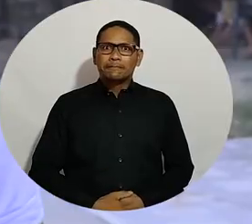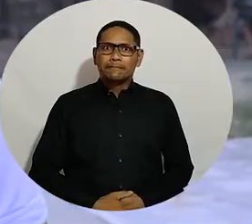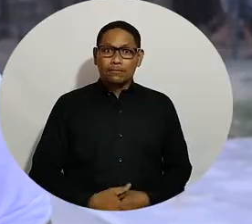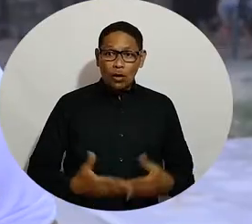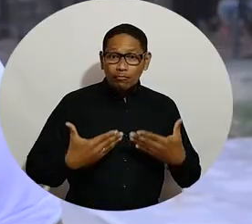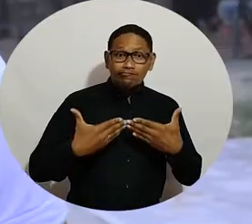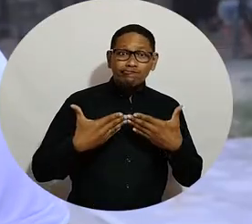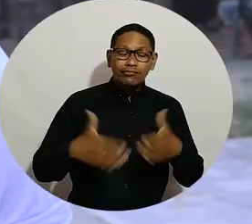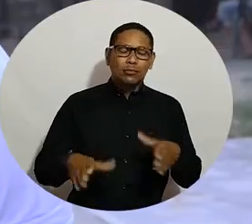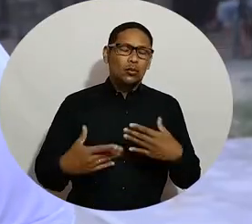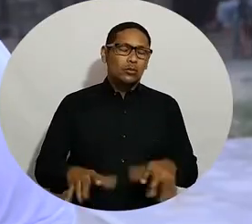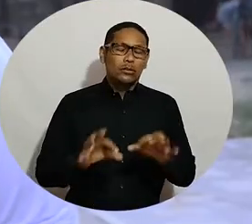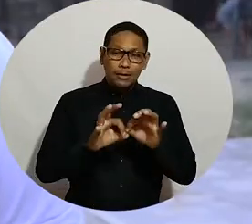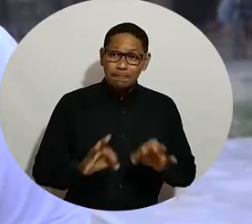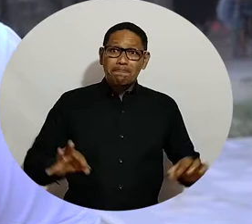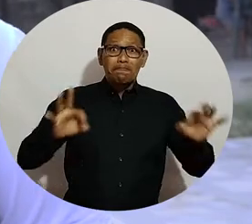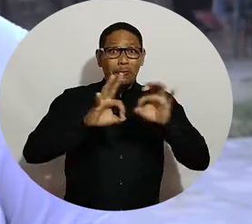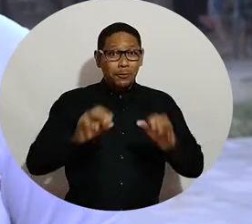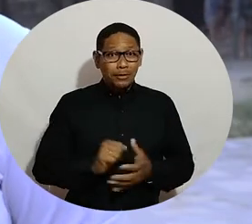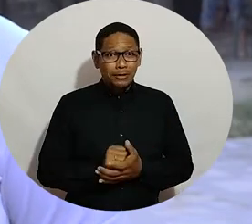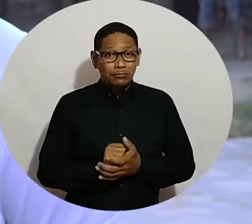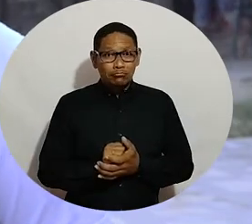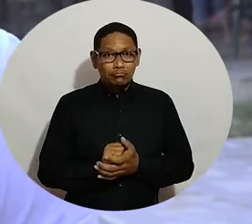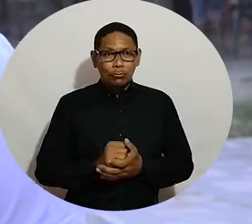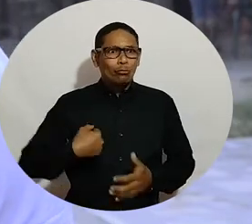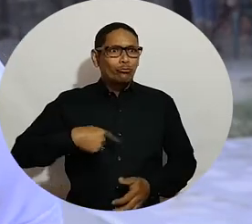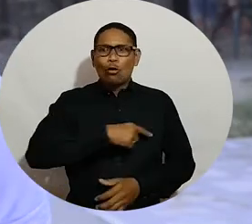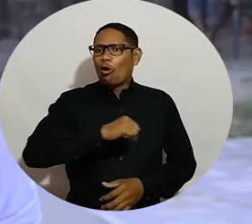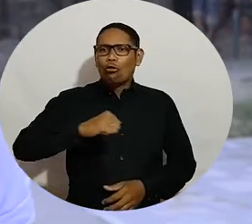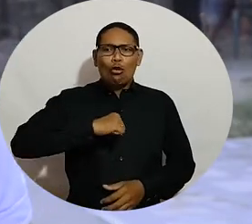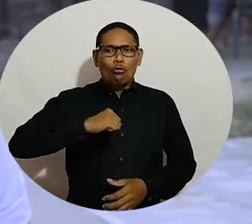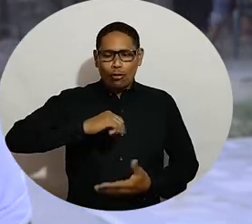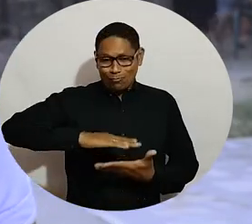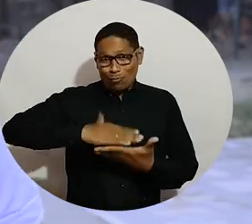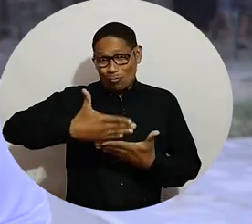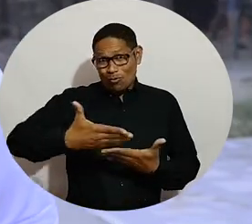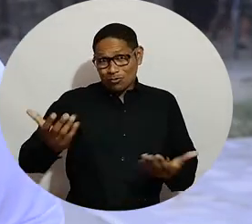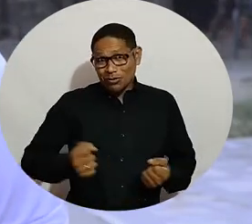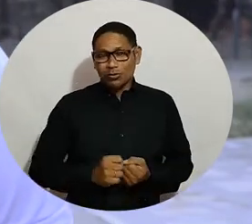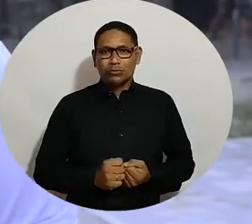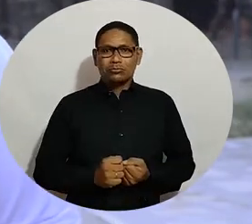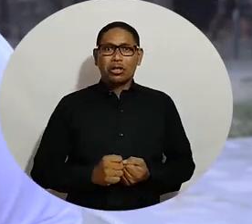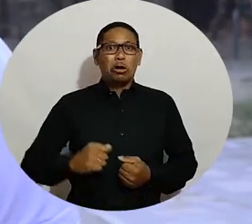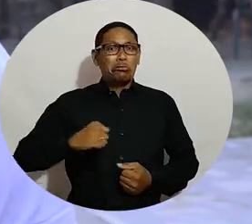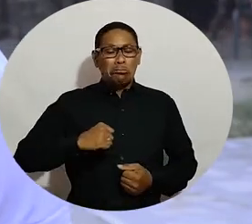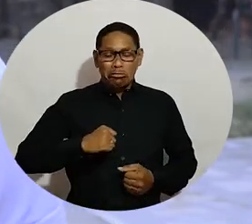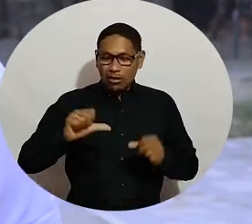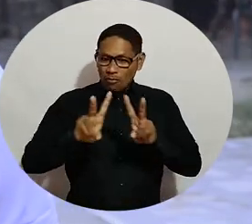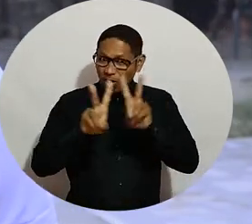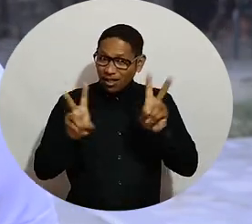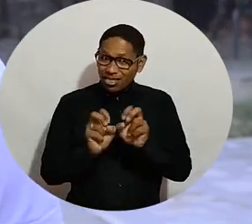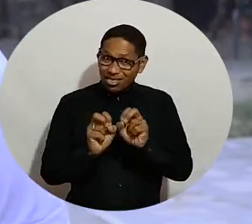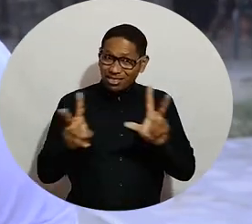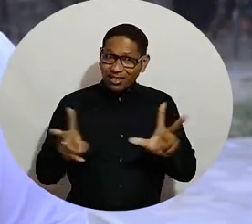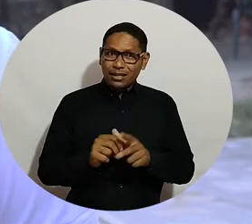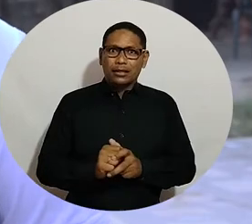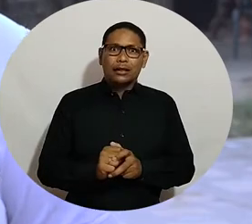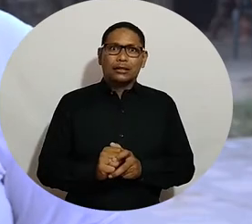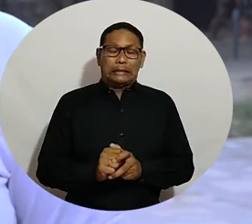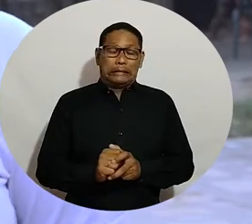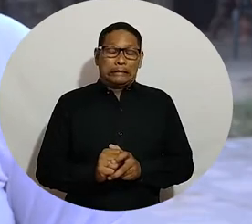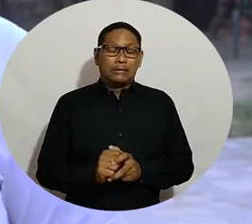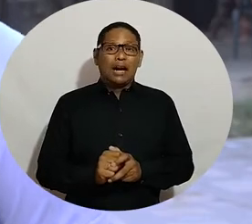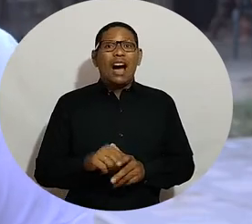Esta reapertura es muy importante para todos los jóvenes del municipio porque la mayoría no contamos con un buen equipo, no tenemos acceso al internet